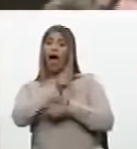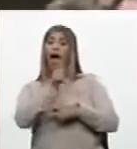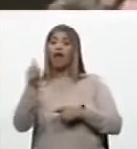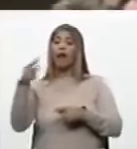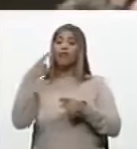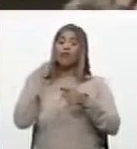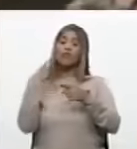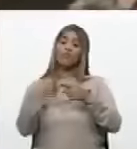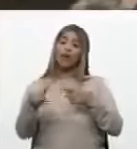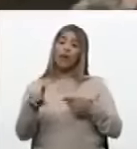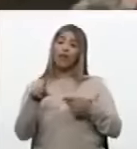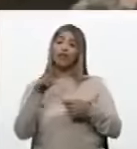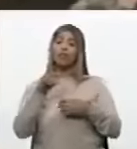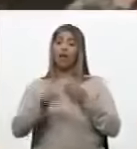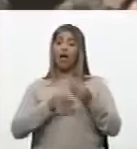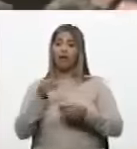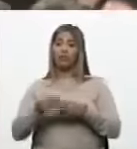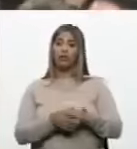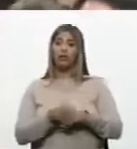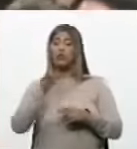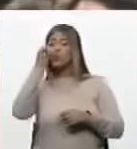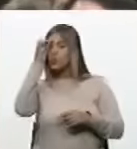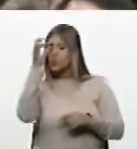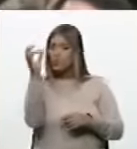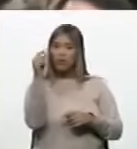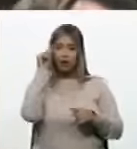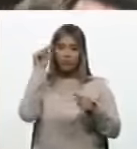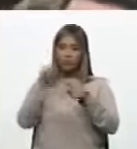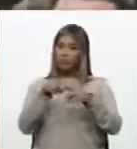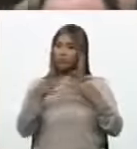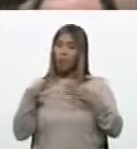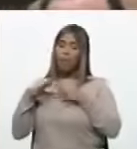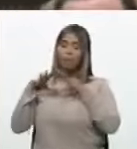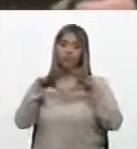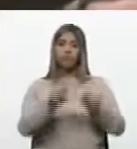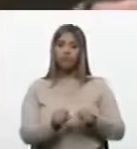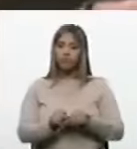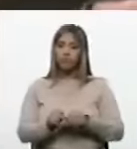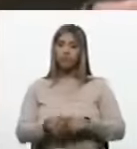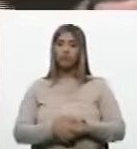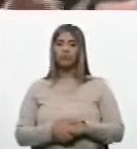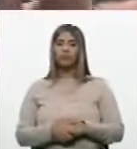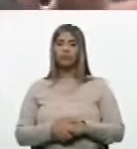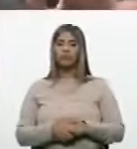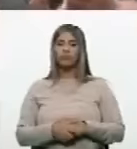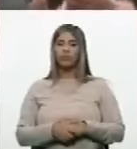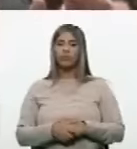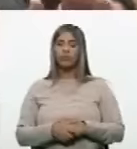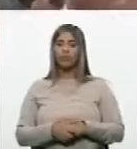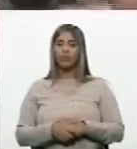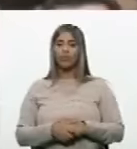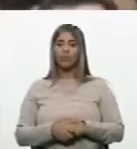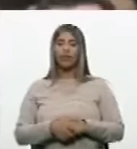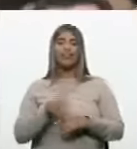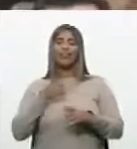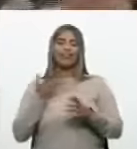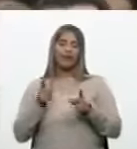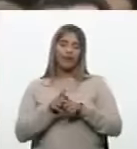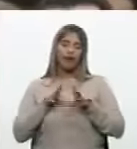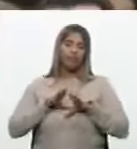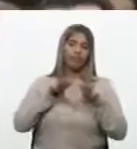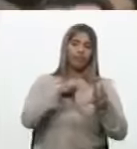los distintos sucesos con el único objetivo de apoderarse. El objetivo no era